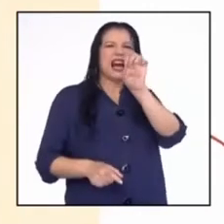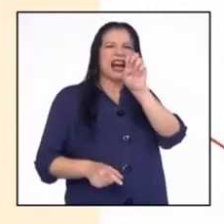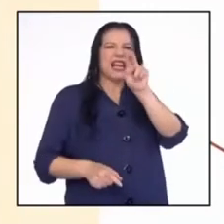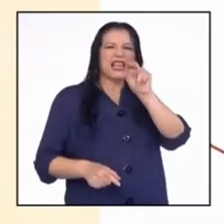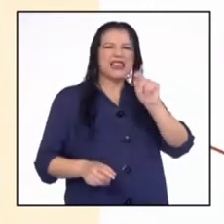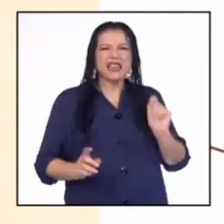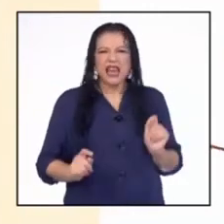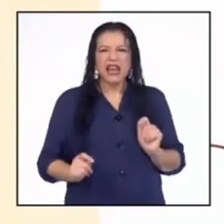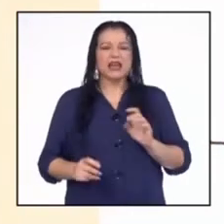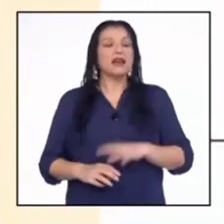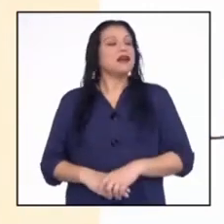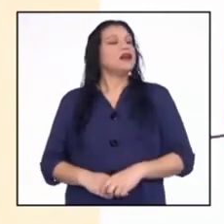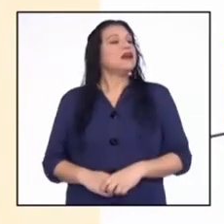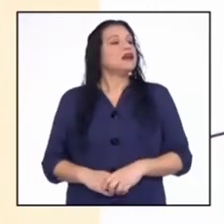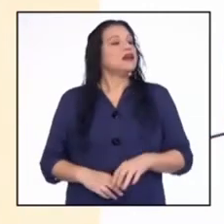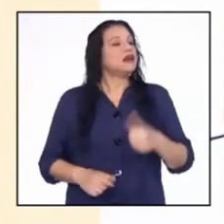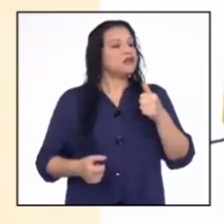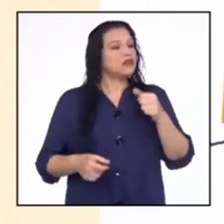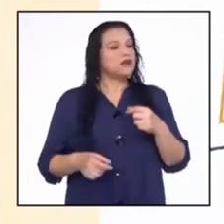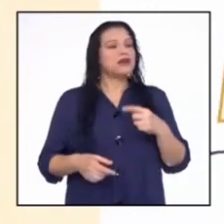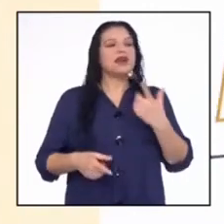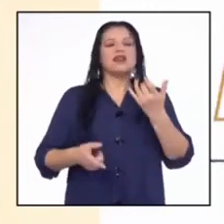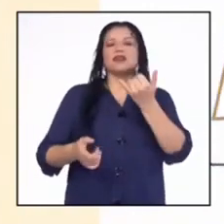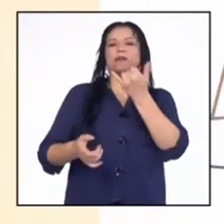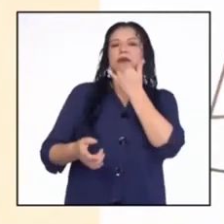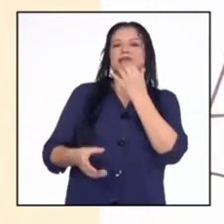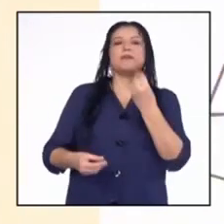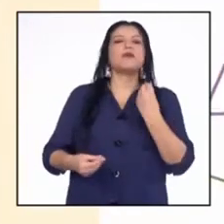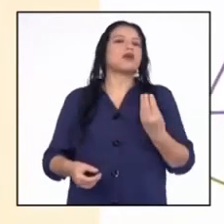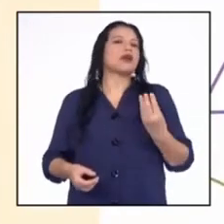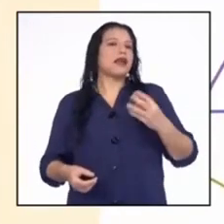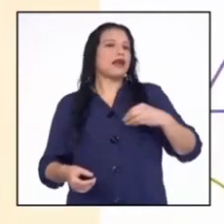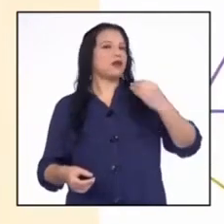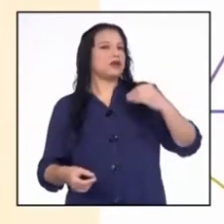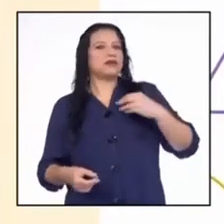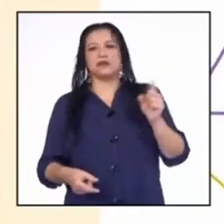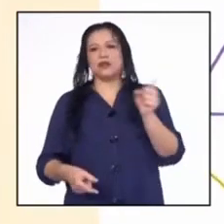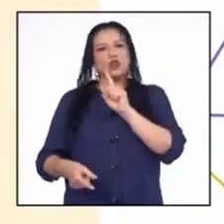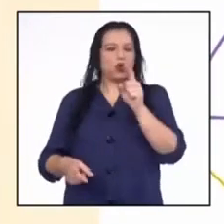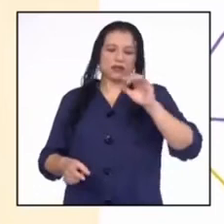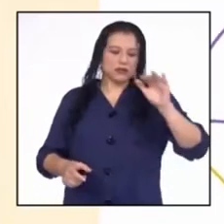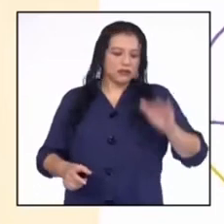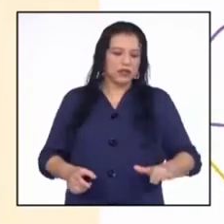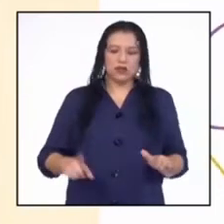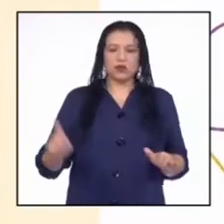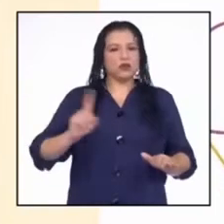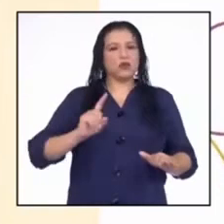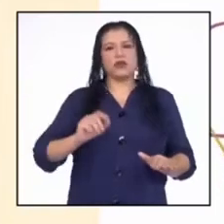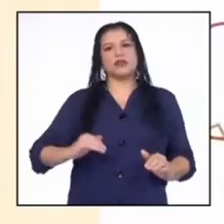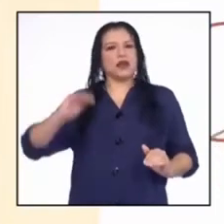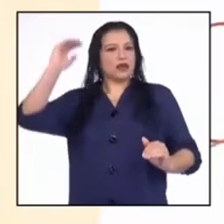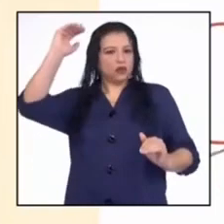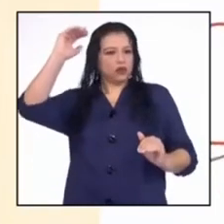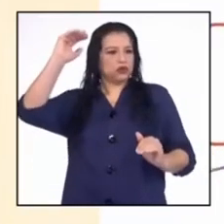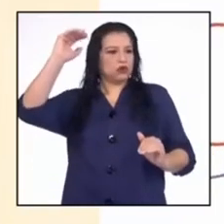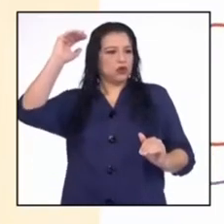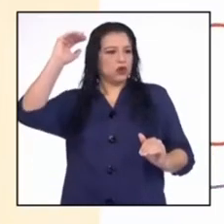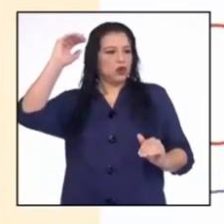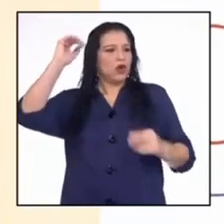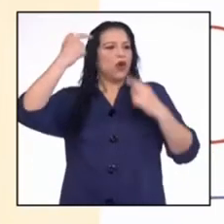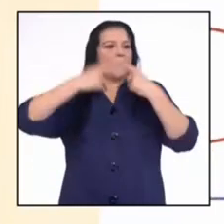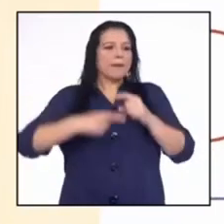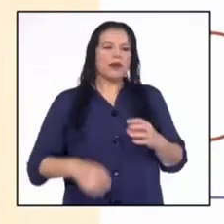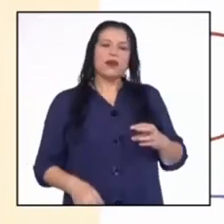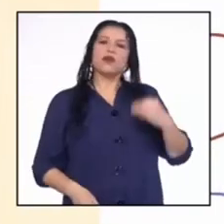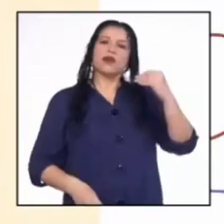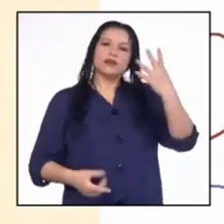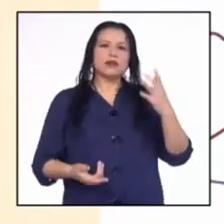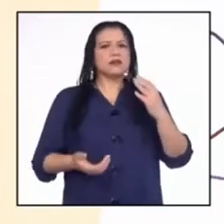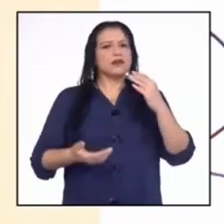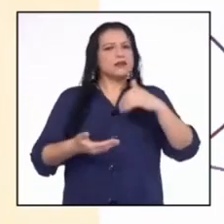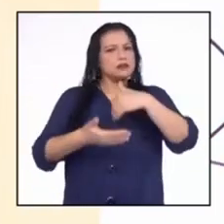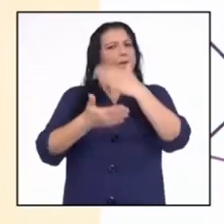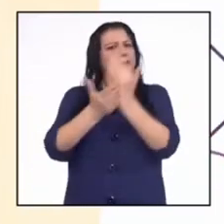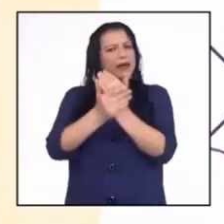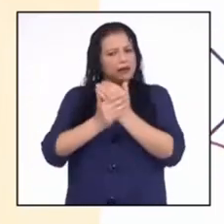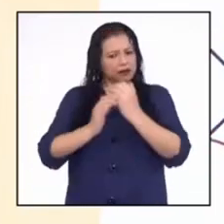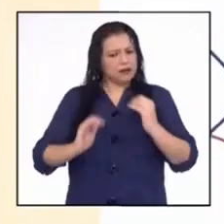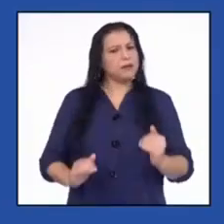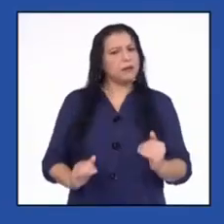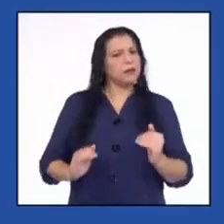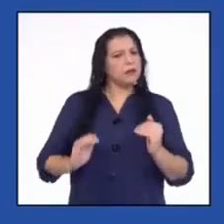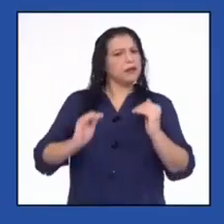esta. Eso pasa porque el adolescente no es ni niño ni adulto, pero el ser adolescente es realmente una etapa.